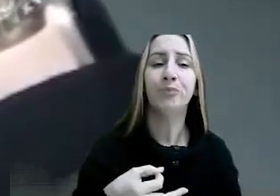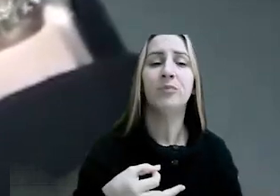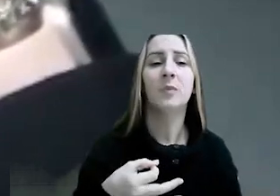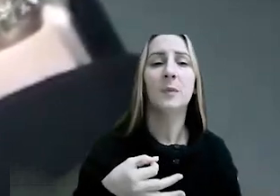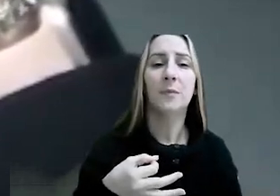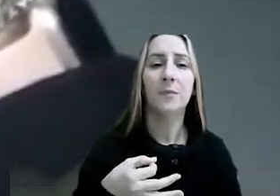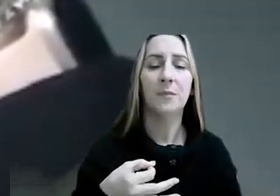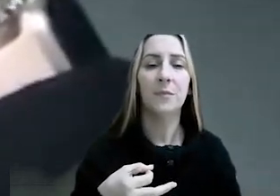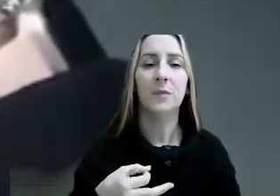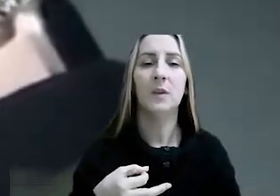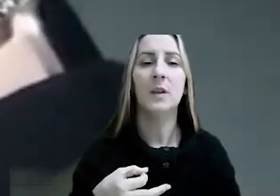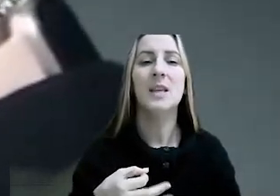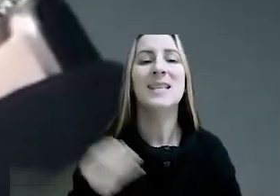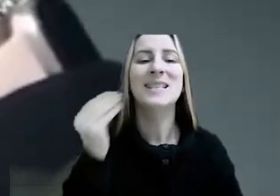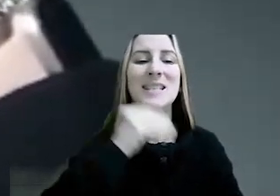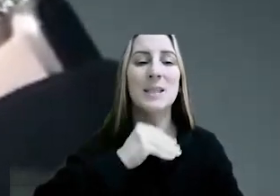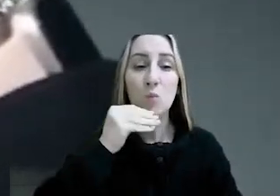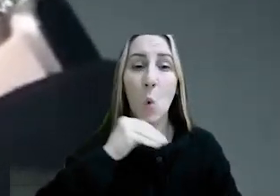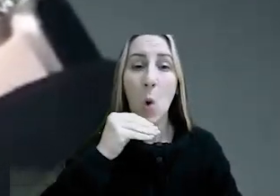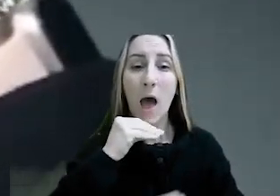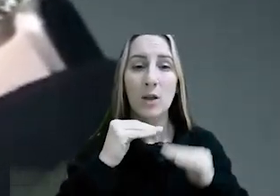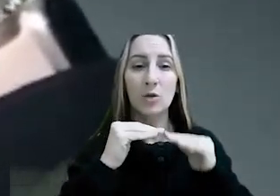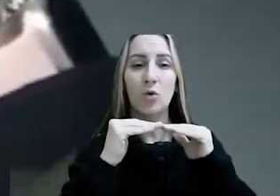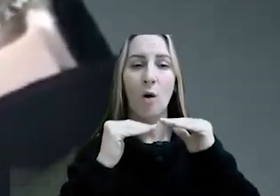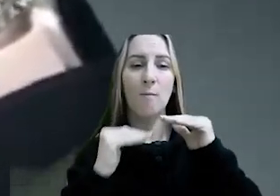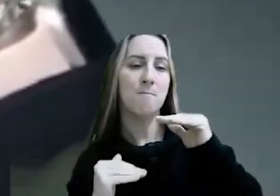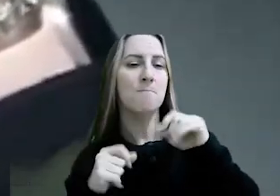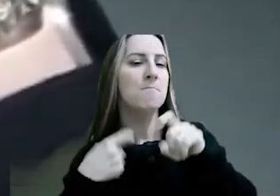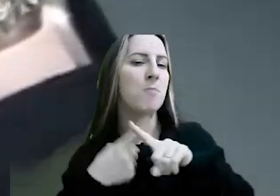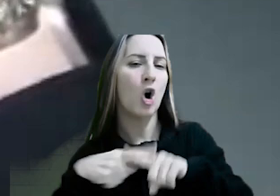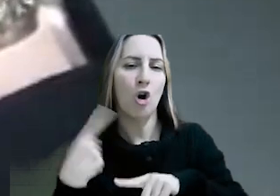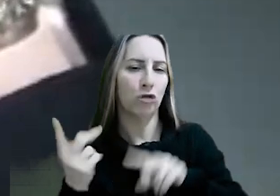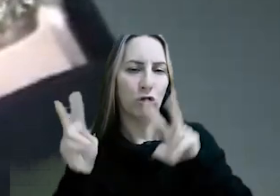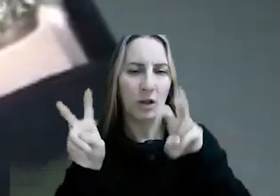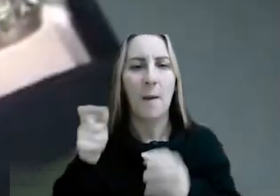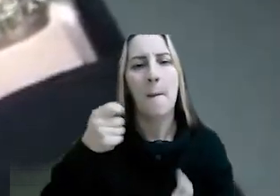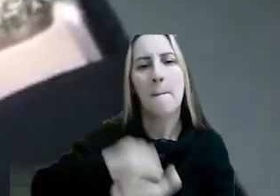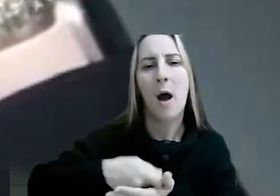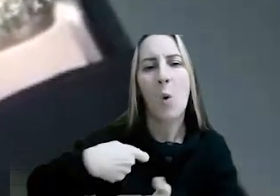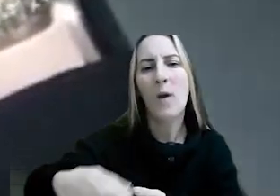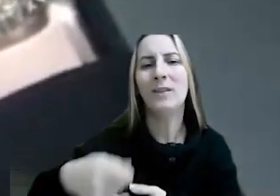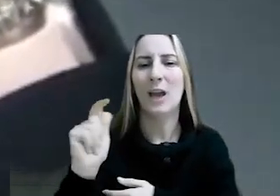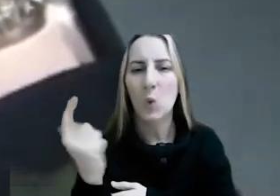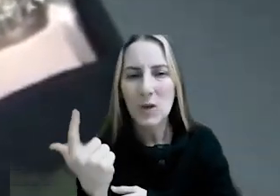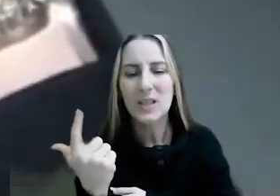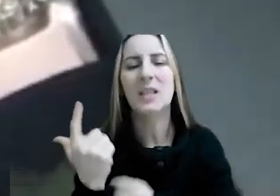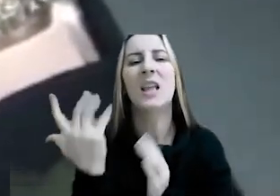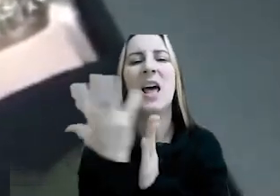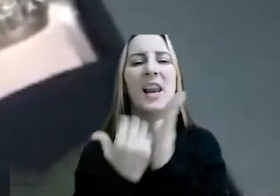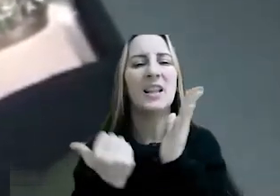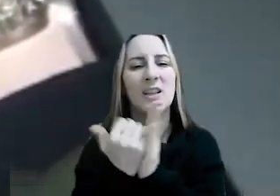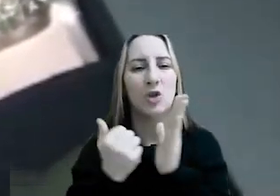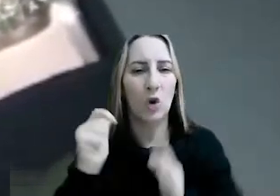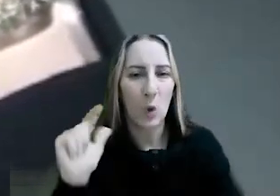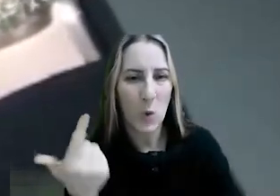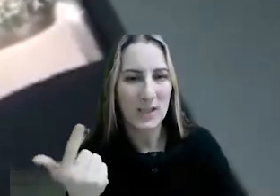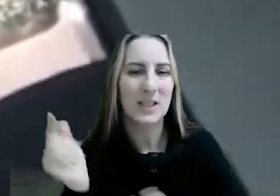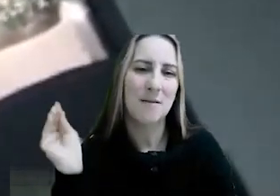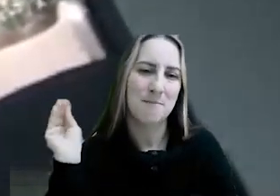acá, y la simulación se da por otras cuestiones, por pagos a cuentas inexistentes, por retenciones inexistentes y